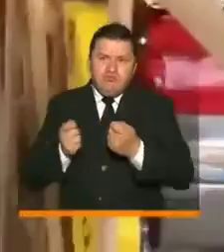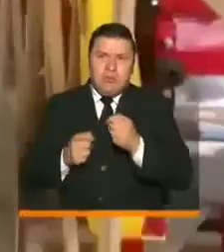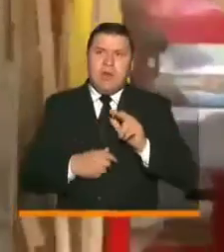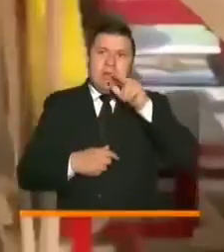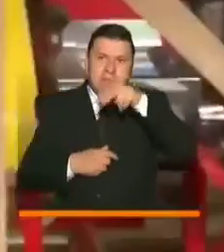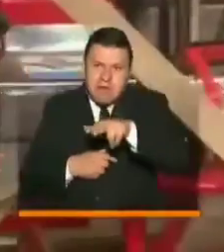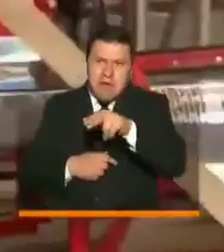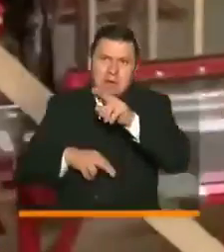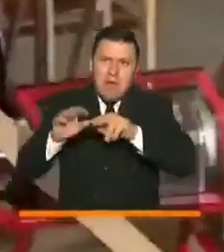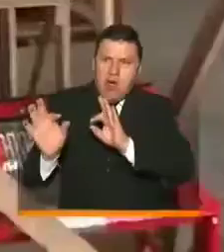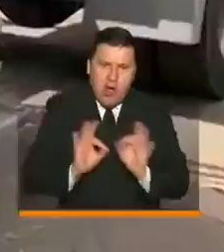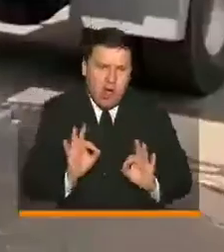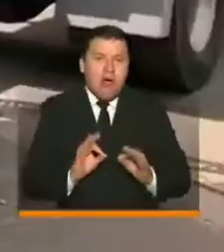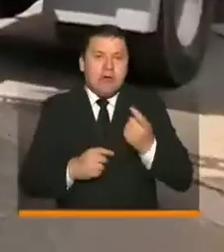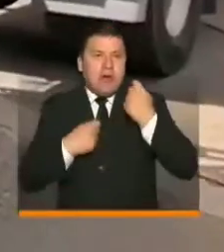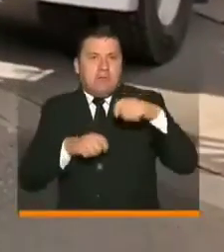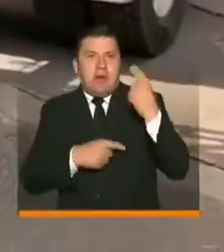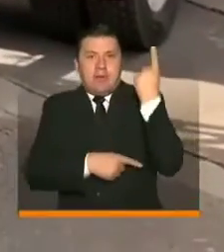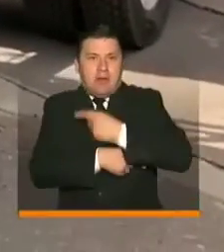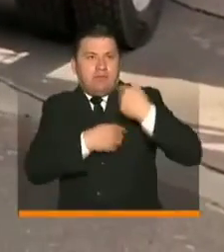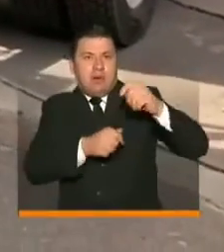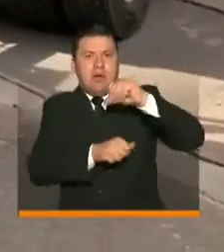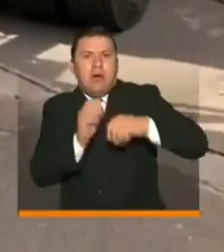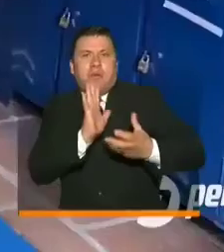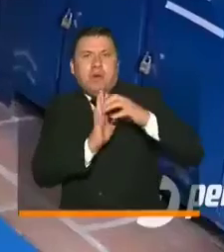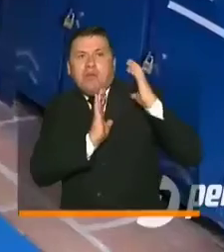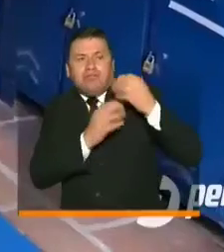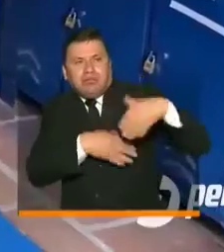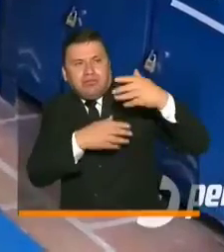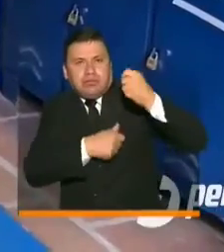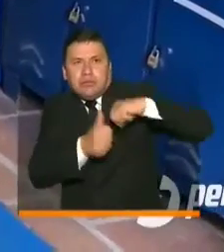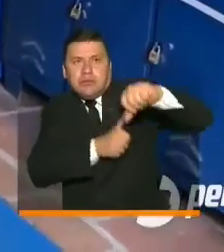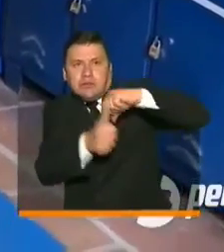Y en temas logísticos, estamos despachando diariamente nuestra mercancía a tiempo.